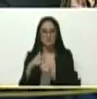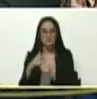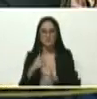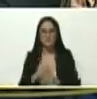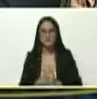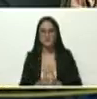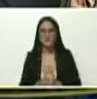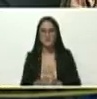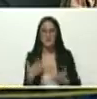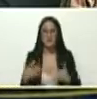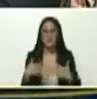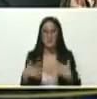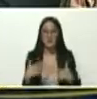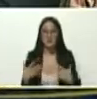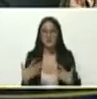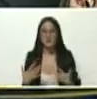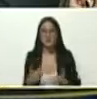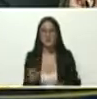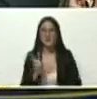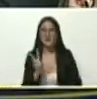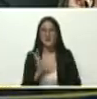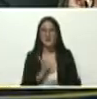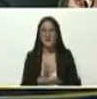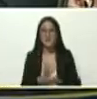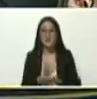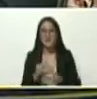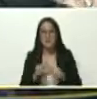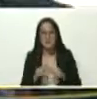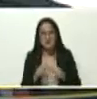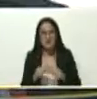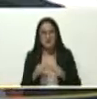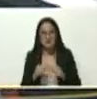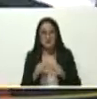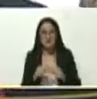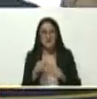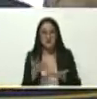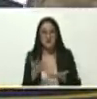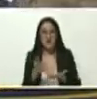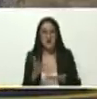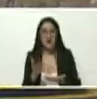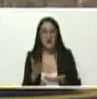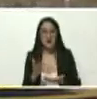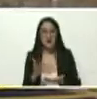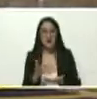en la dinámica donde Venezuela siempre seguirá jugando un papel importante.